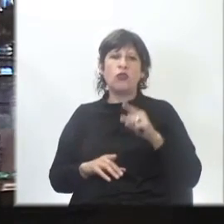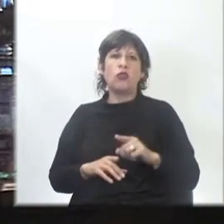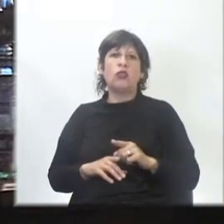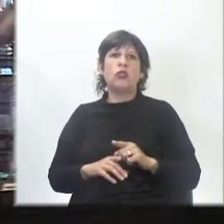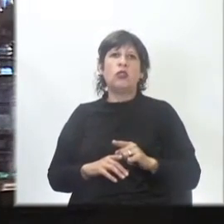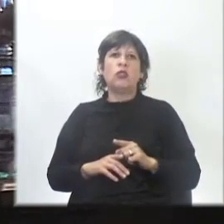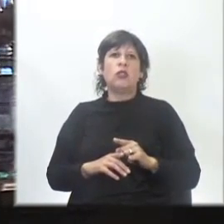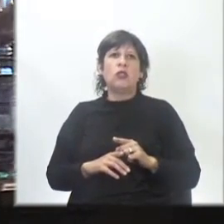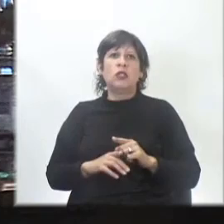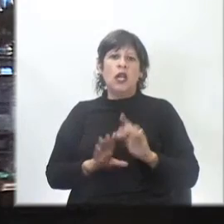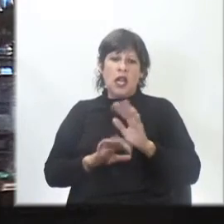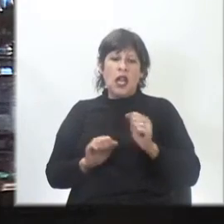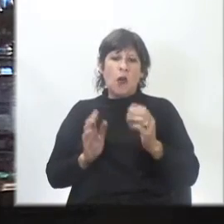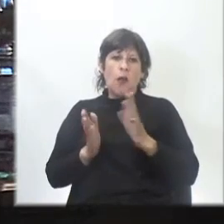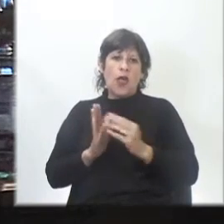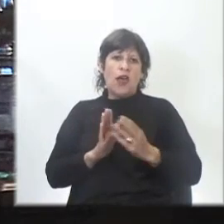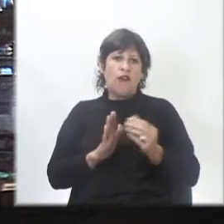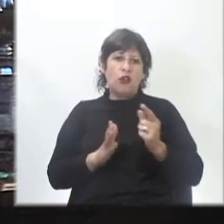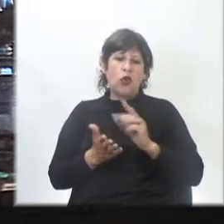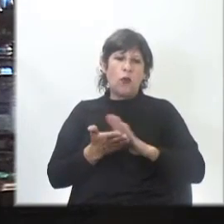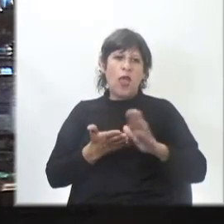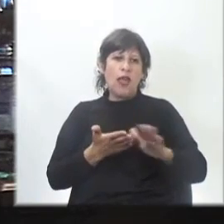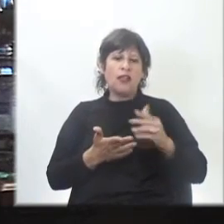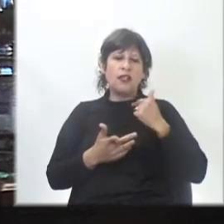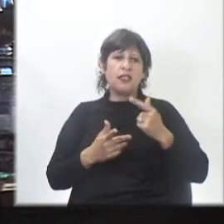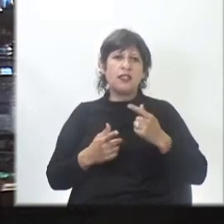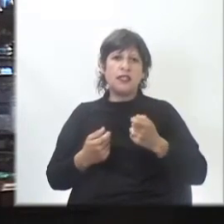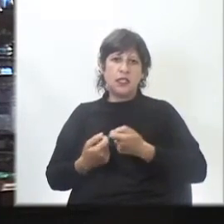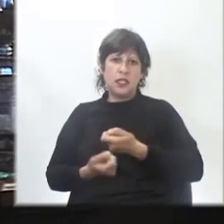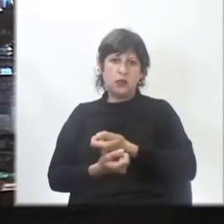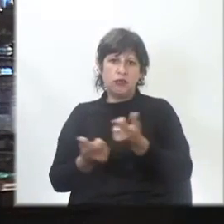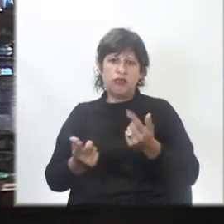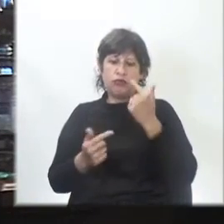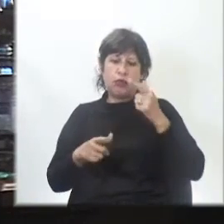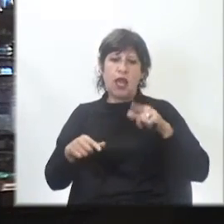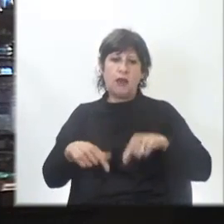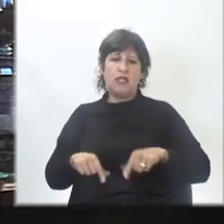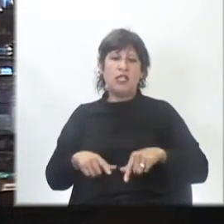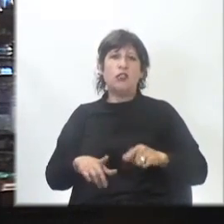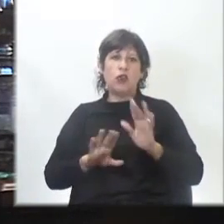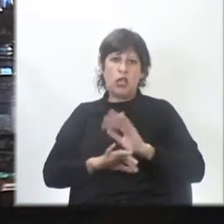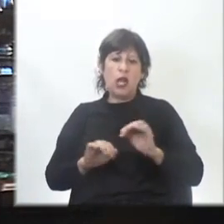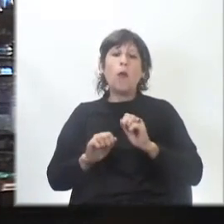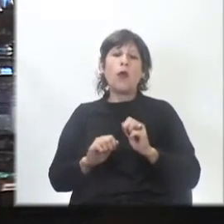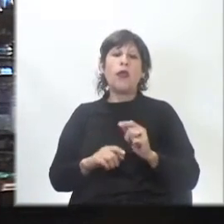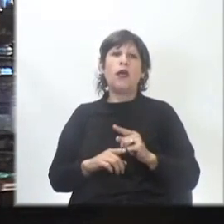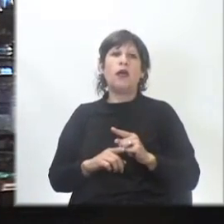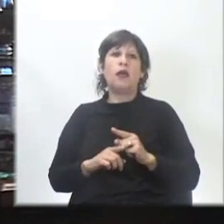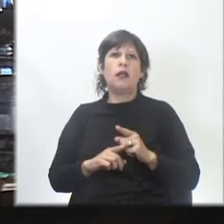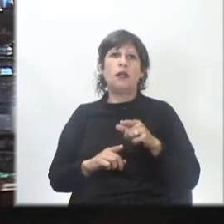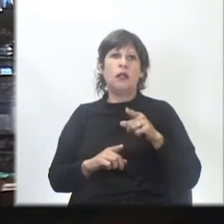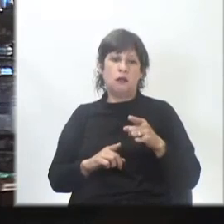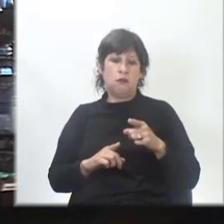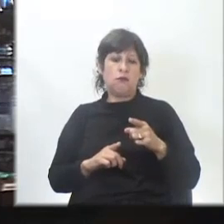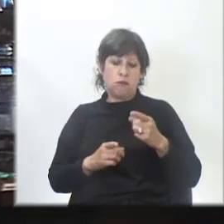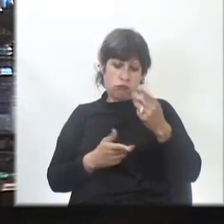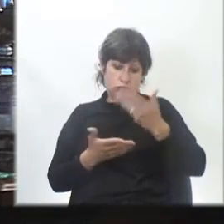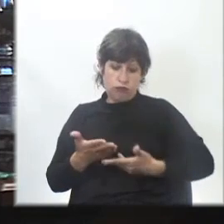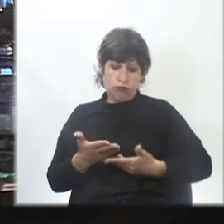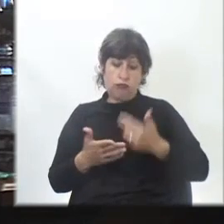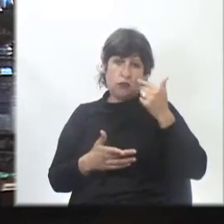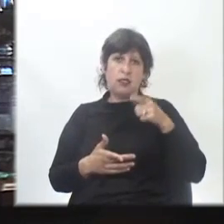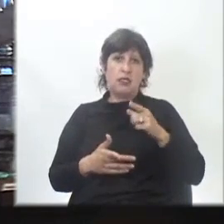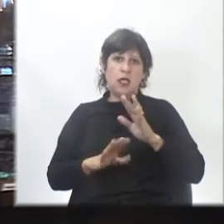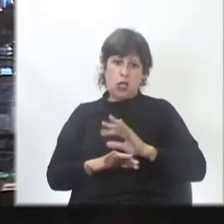pueda fotocopiar y acercárselas al señor ministro y que las pueda tener consigo y bueno,